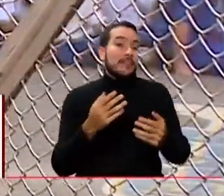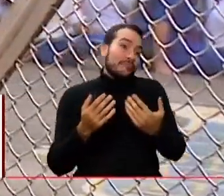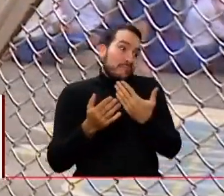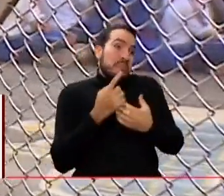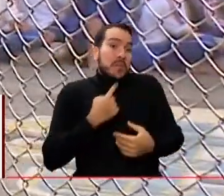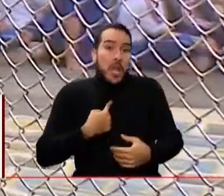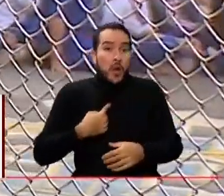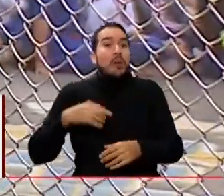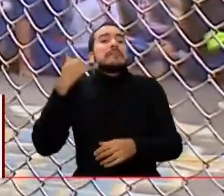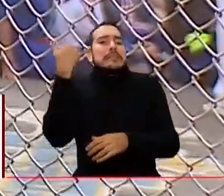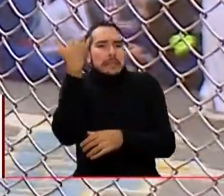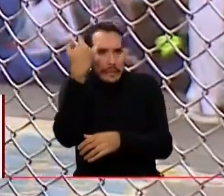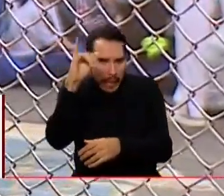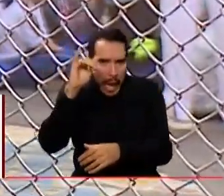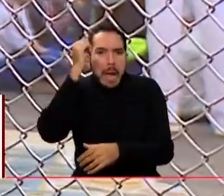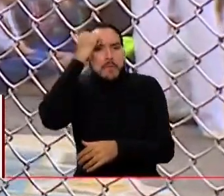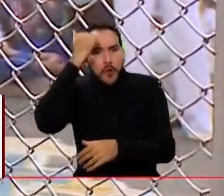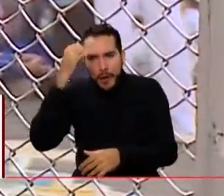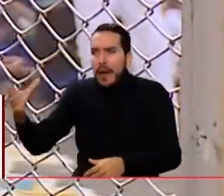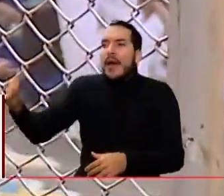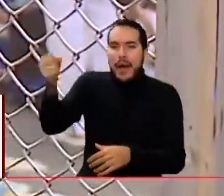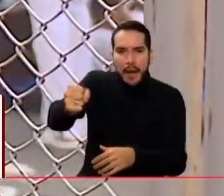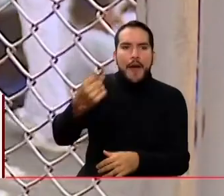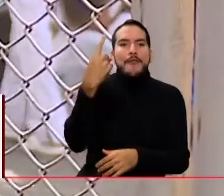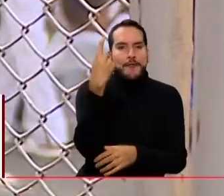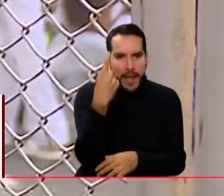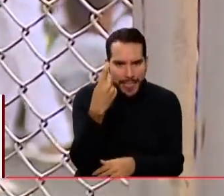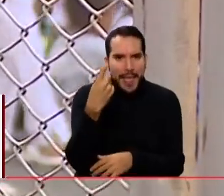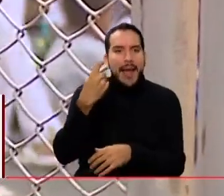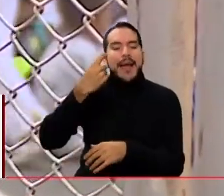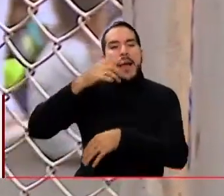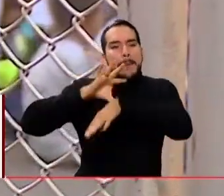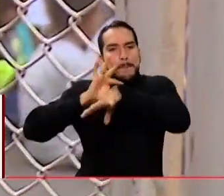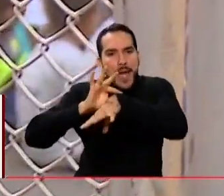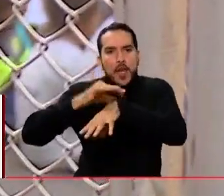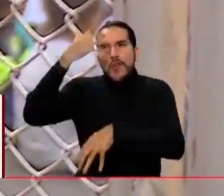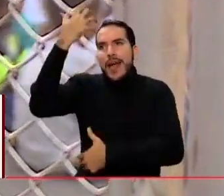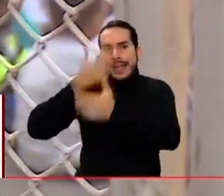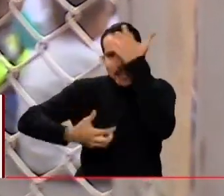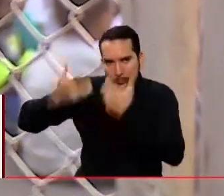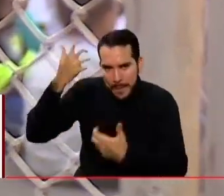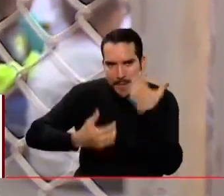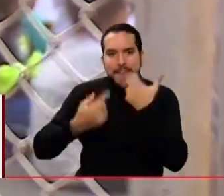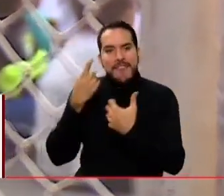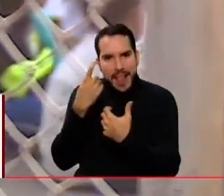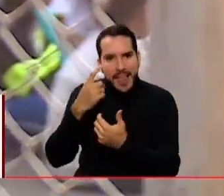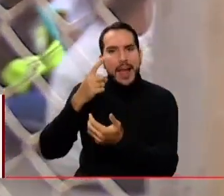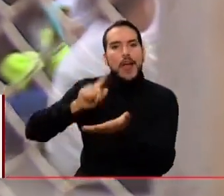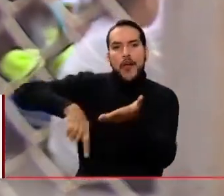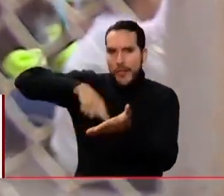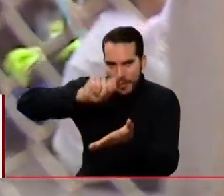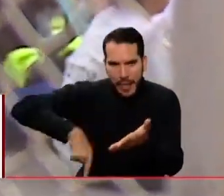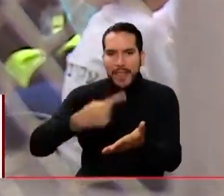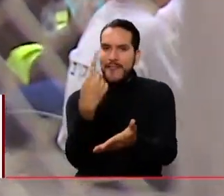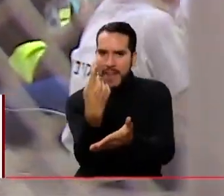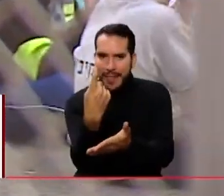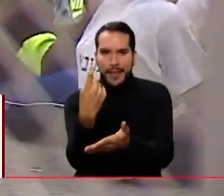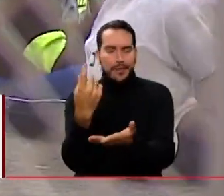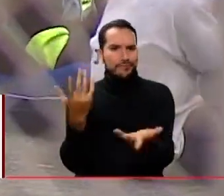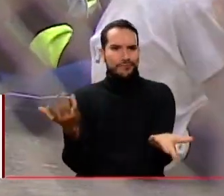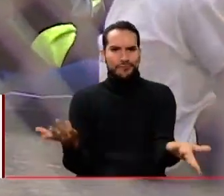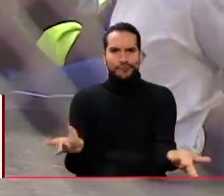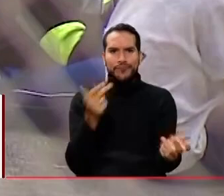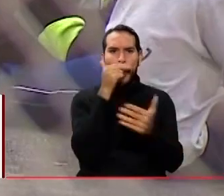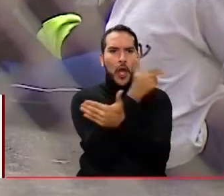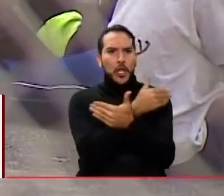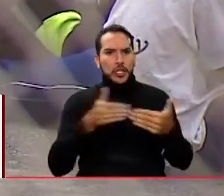los exámenes médicos, que no, ella no ha firmado contrato y los niños están en la casa. Yo me acerco por